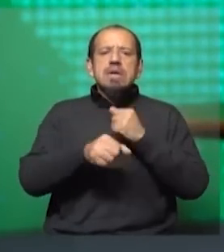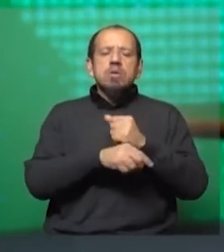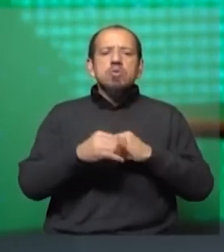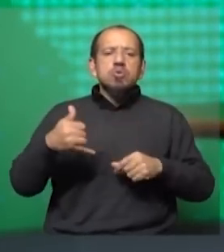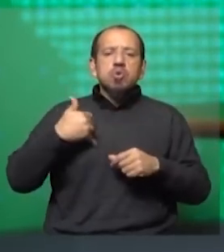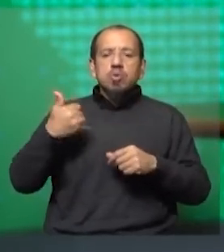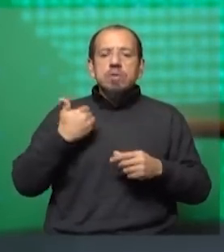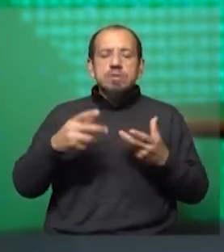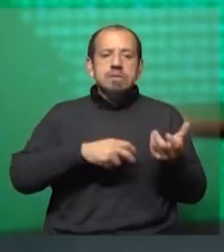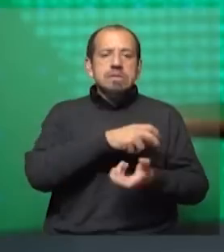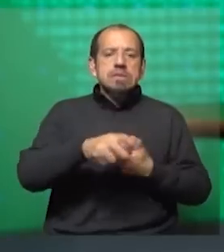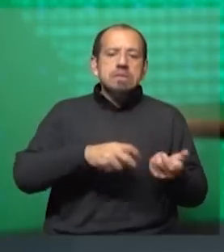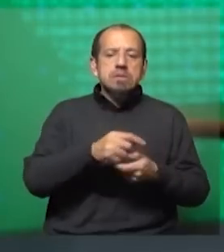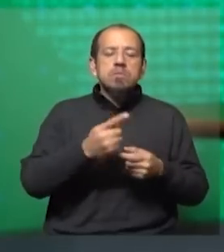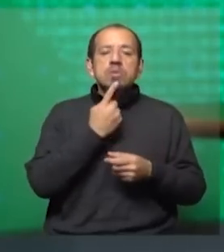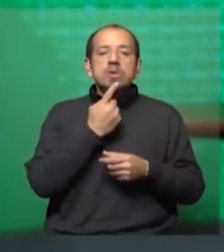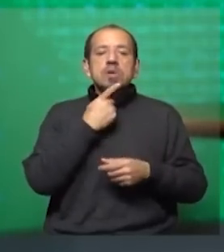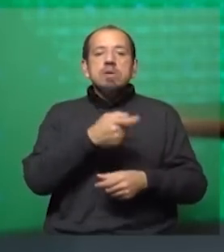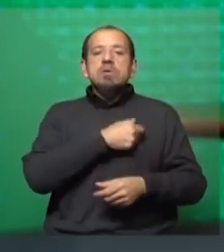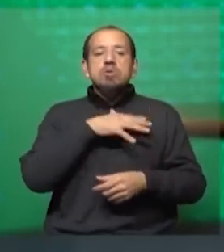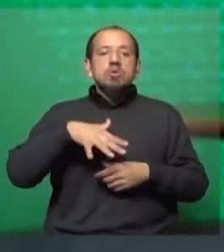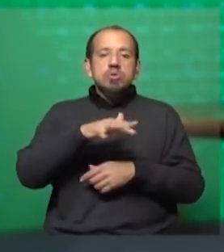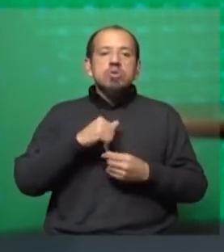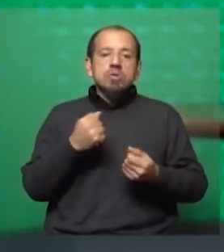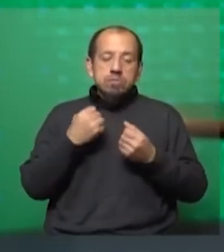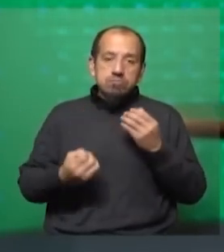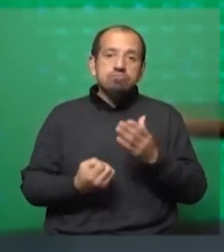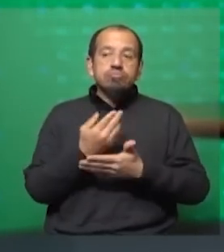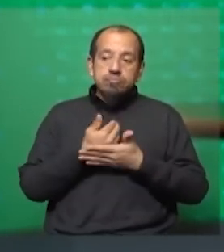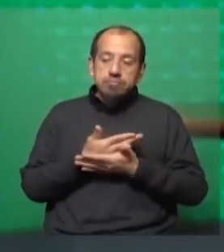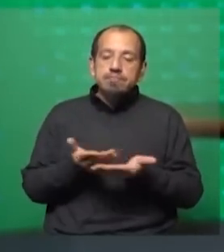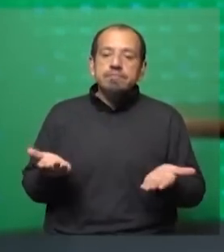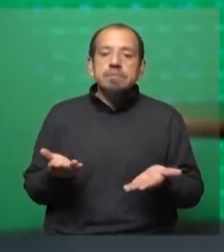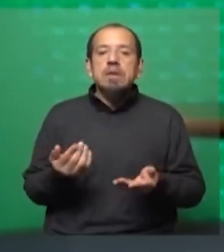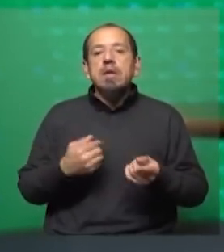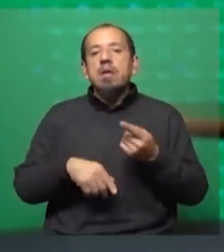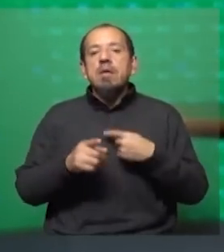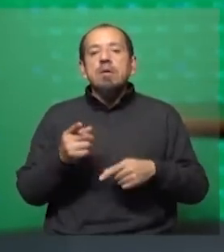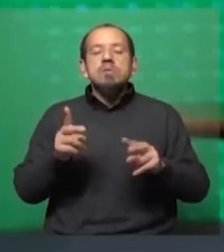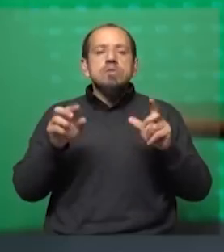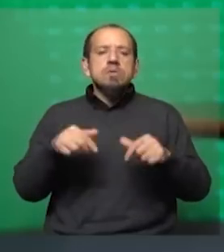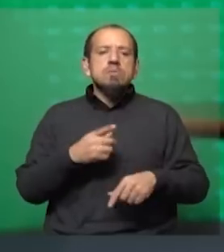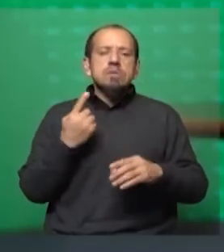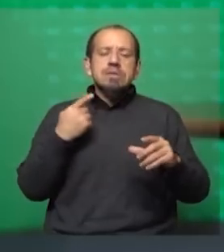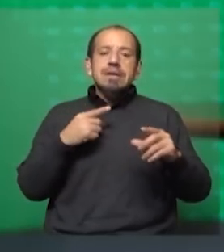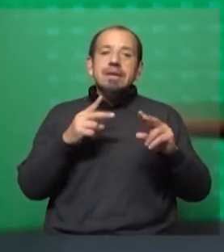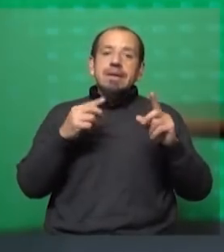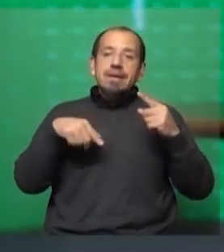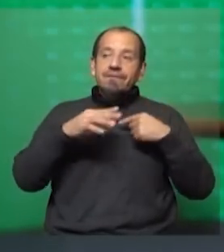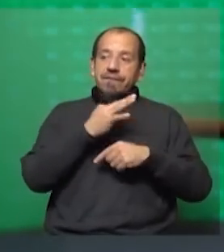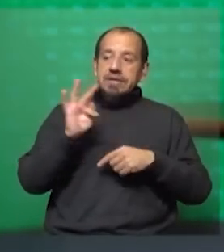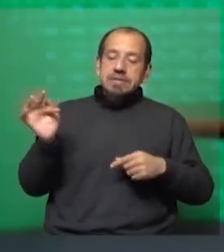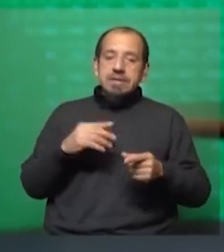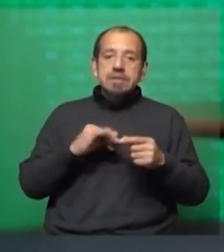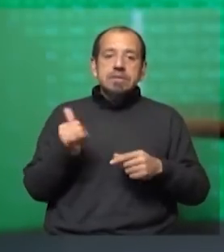desató una crisis política y social que va a revelar muchísimas cosas más que el hecho en sí que tienen que ver con un trasfondo que está viviendo Francia